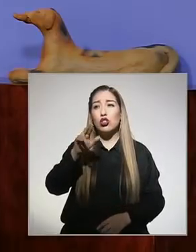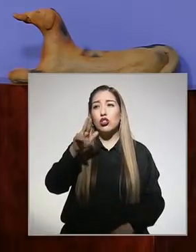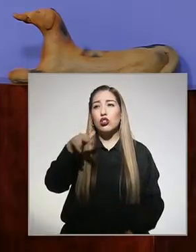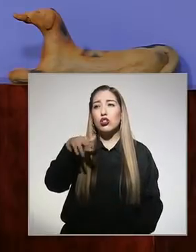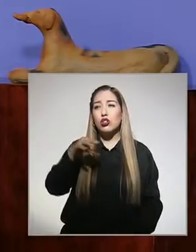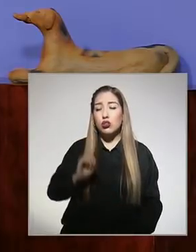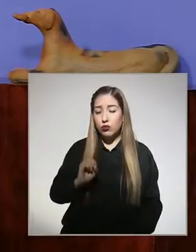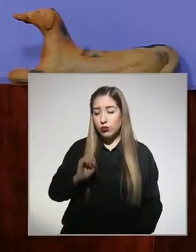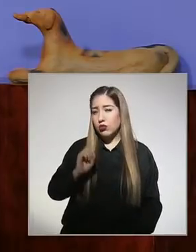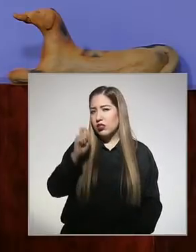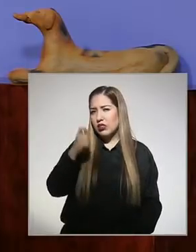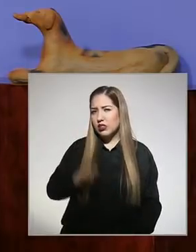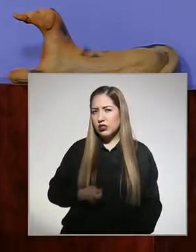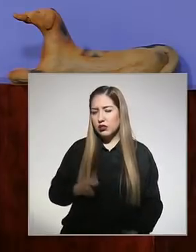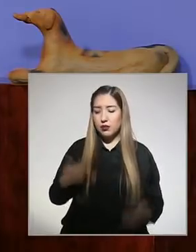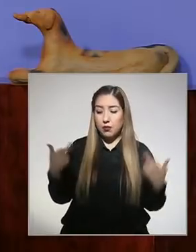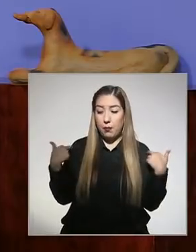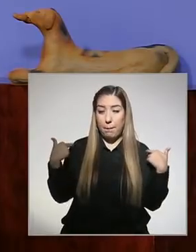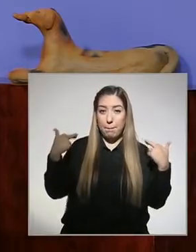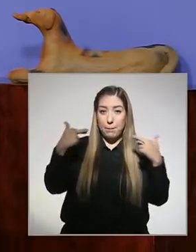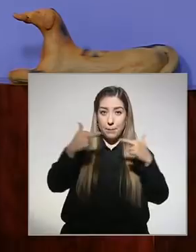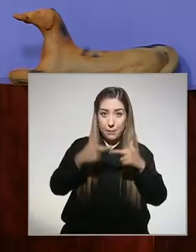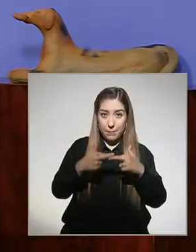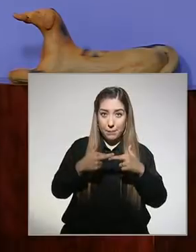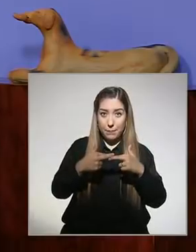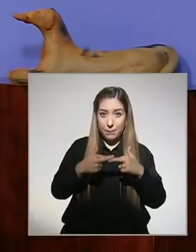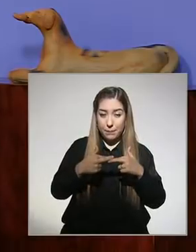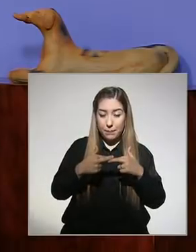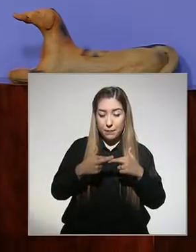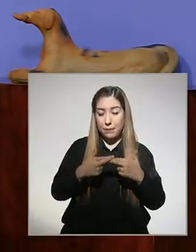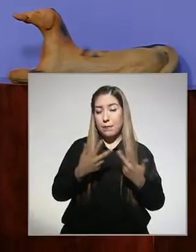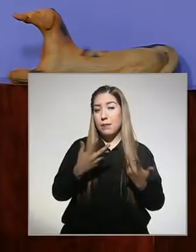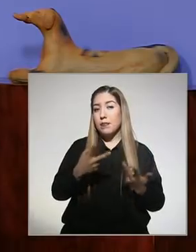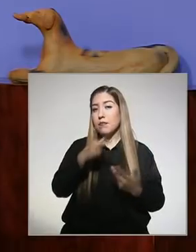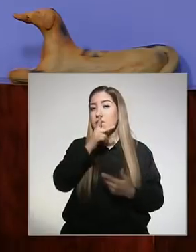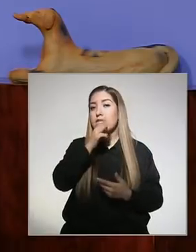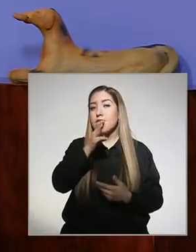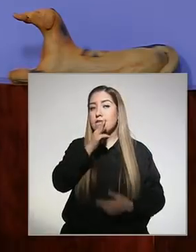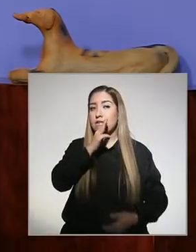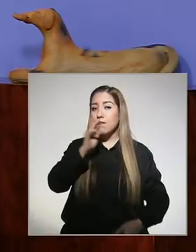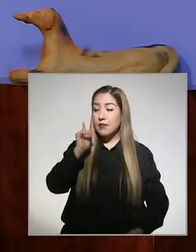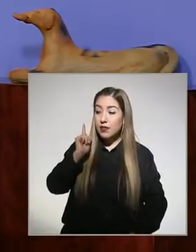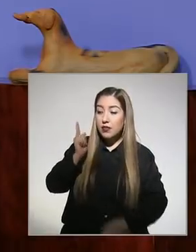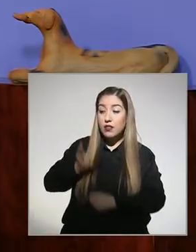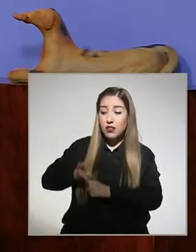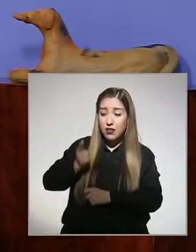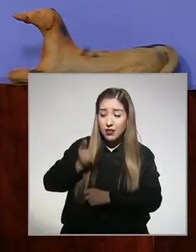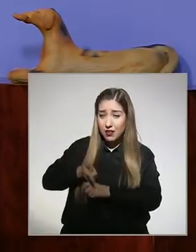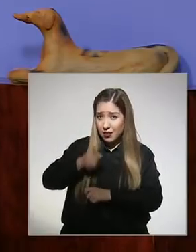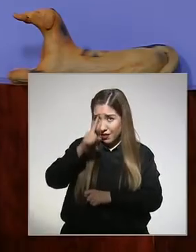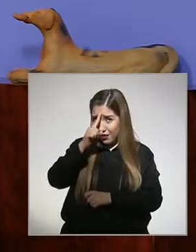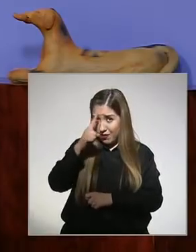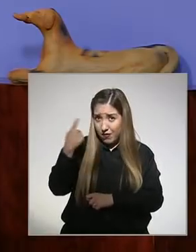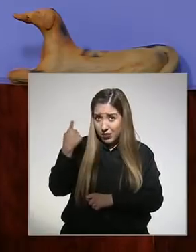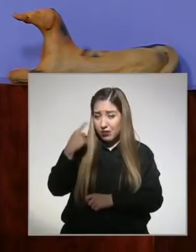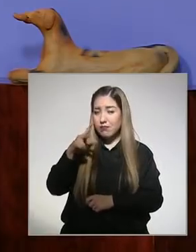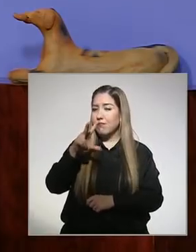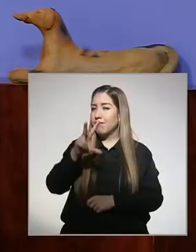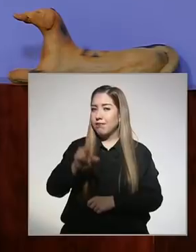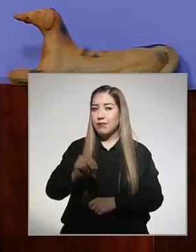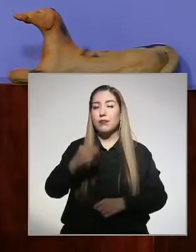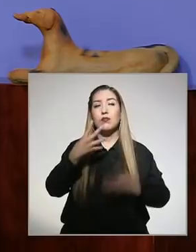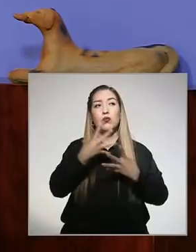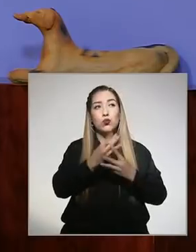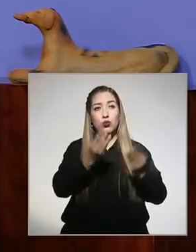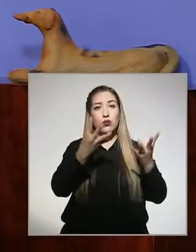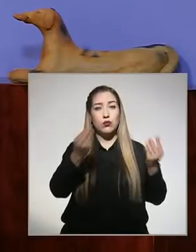que los maestros o cualquier persona no pueden detectar. Es un trastorno que múltiples personas deben detectar.